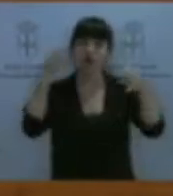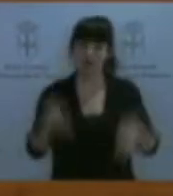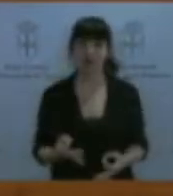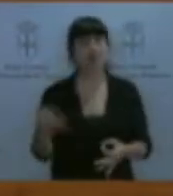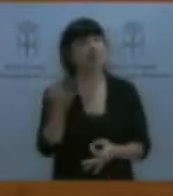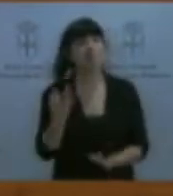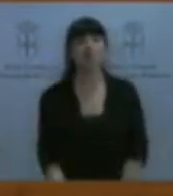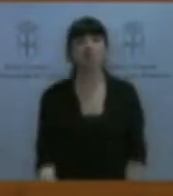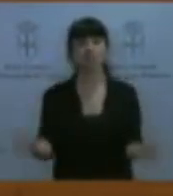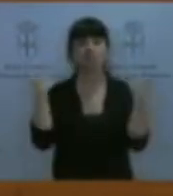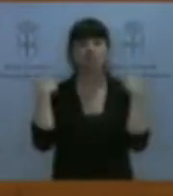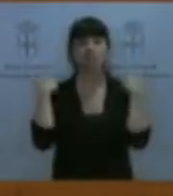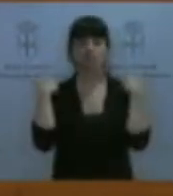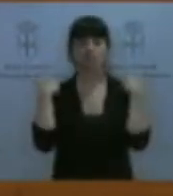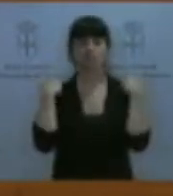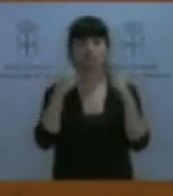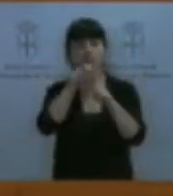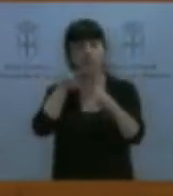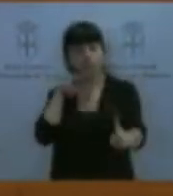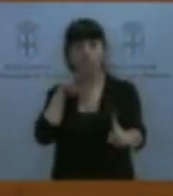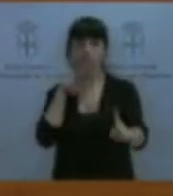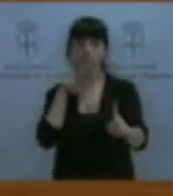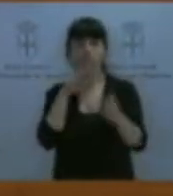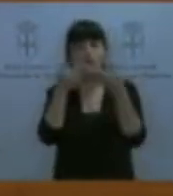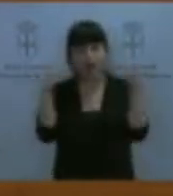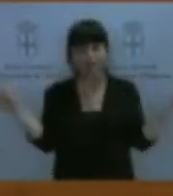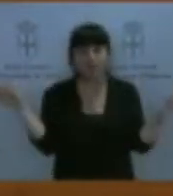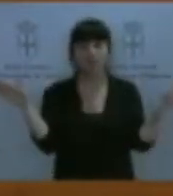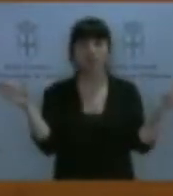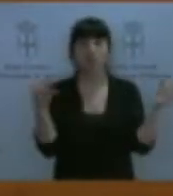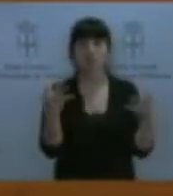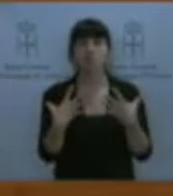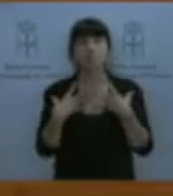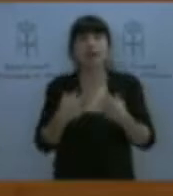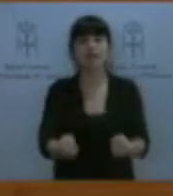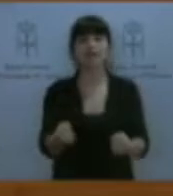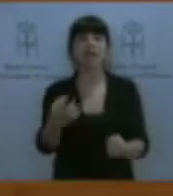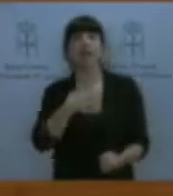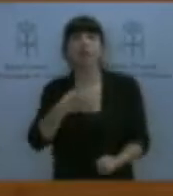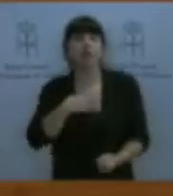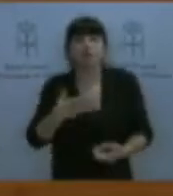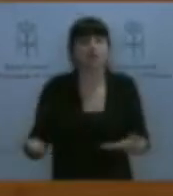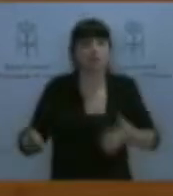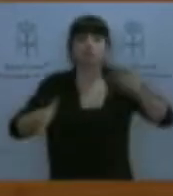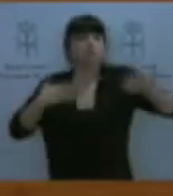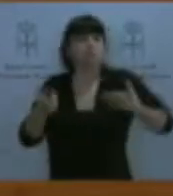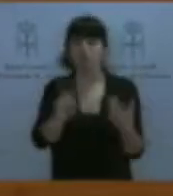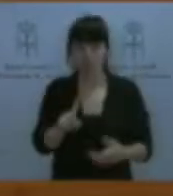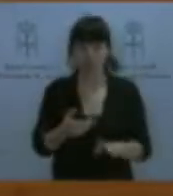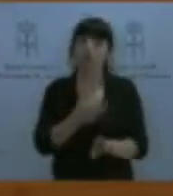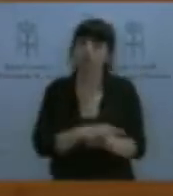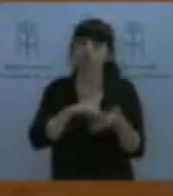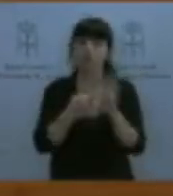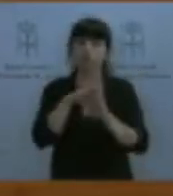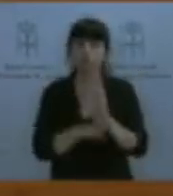perspectiva, con coraje y sin improvisaciones, con los recursos con los que contamos. Sobre la mesa hay una ley que pone